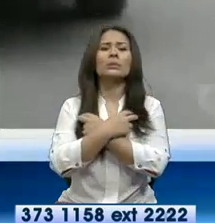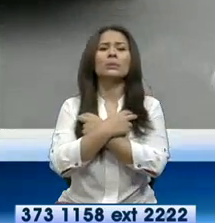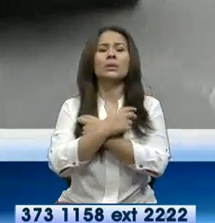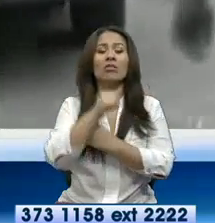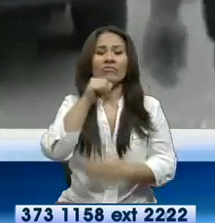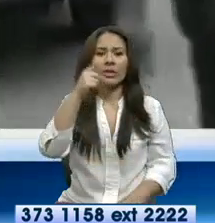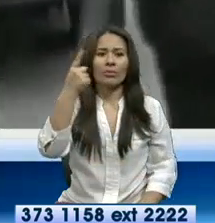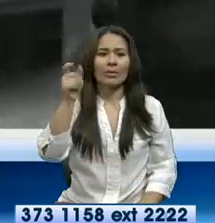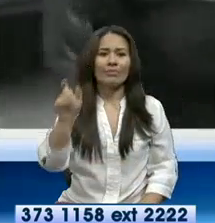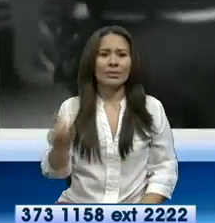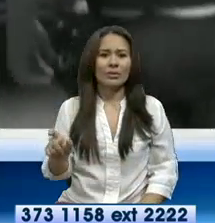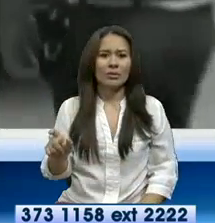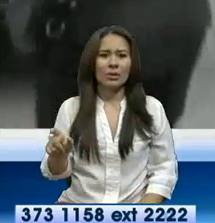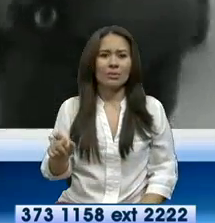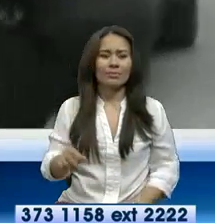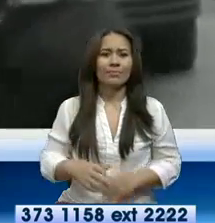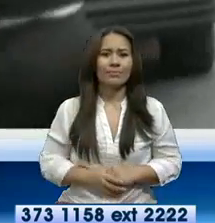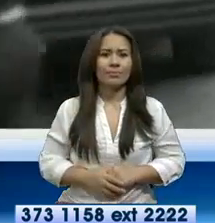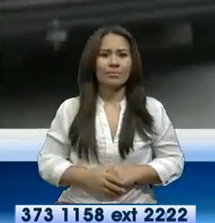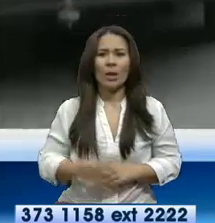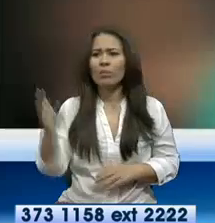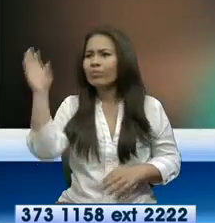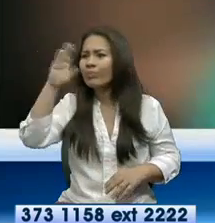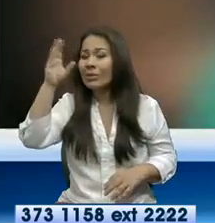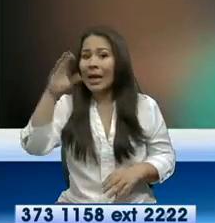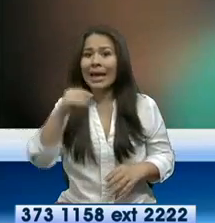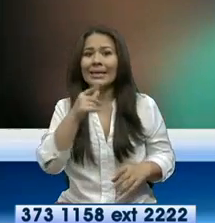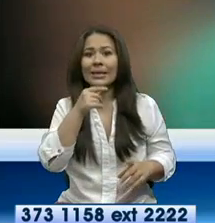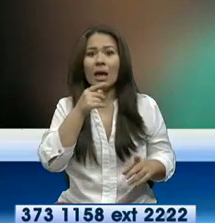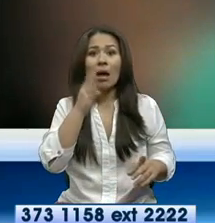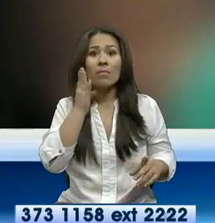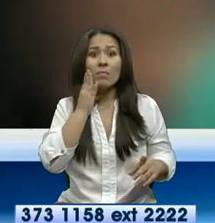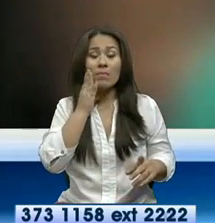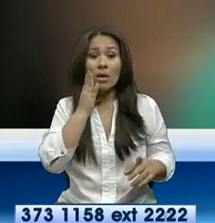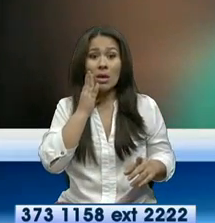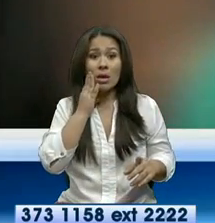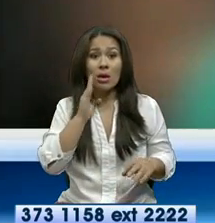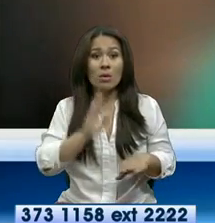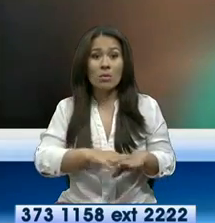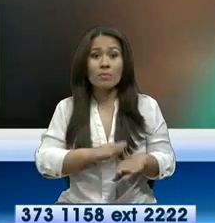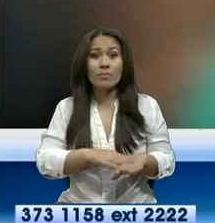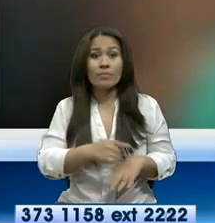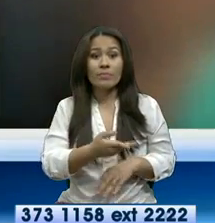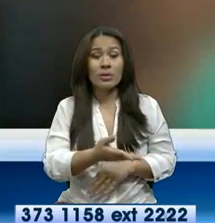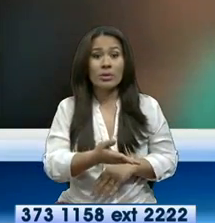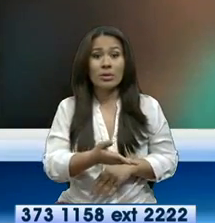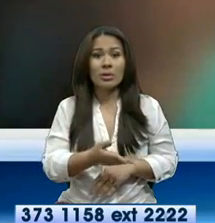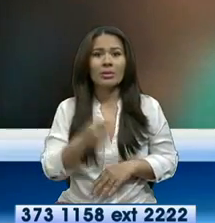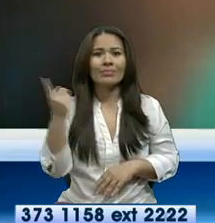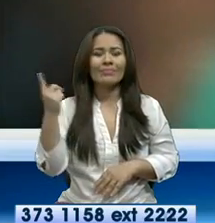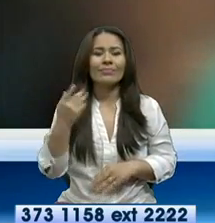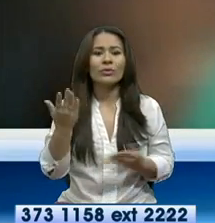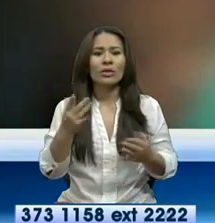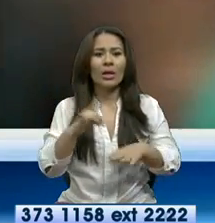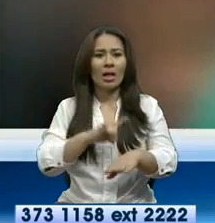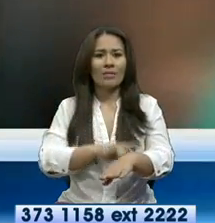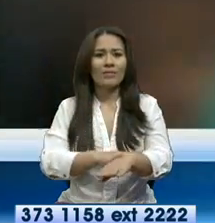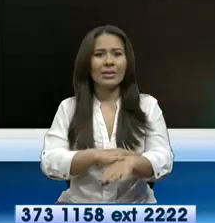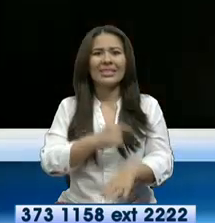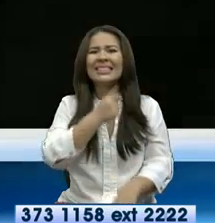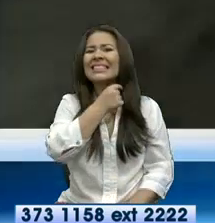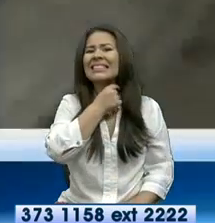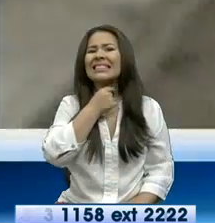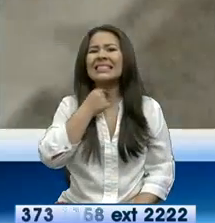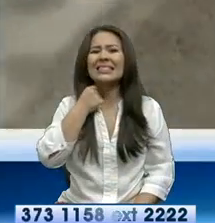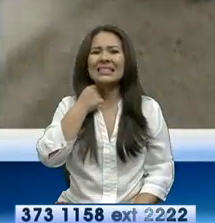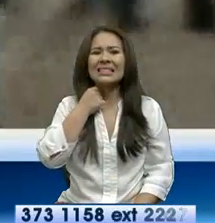una persona por buscar, que era el familiar, el esposo de la señora fallecida. Lo encontramos dentro del baño con un corte y una